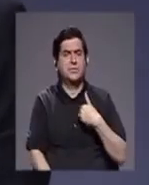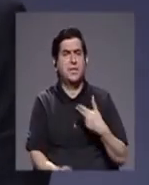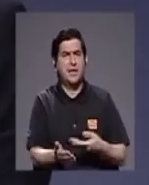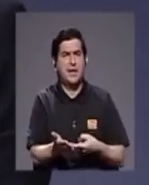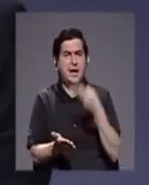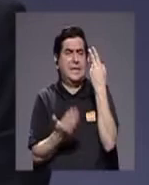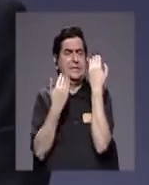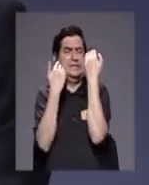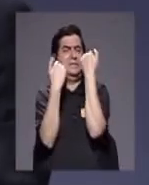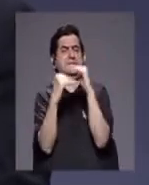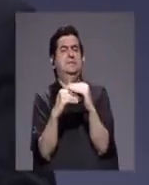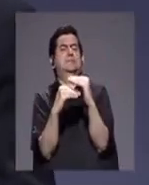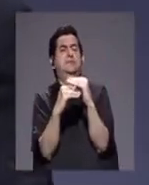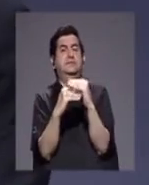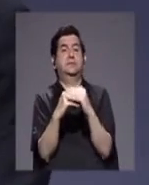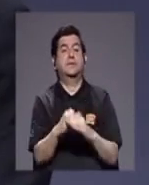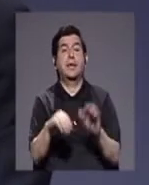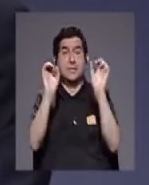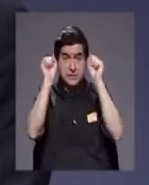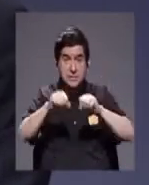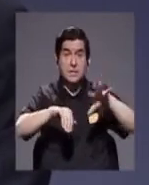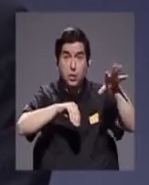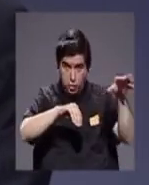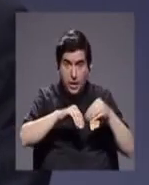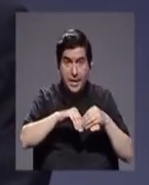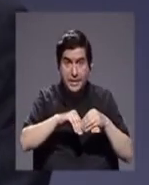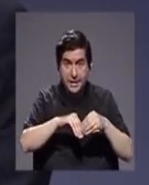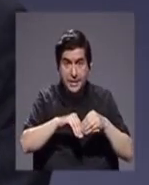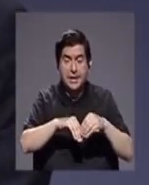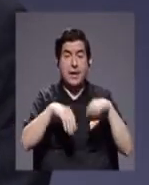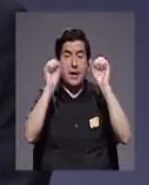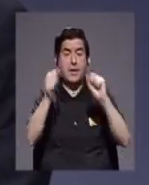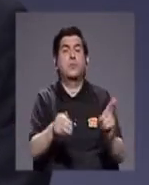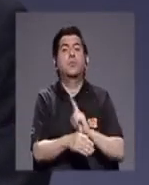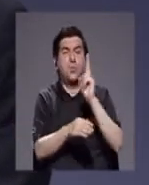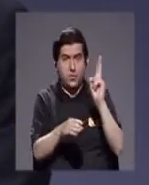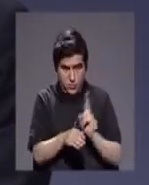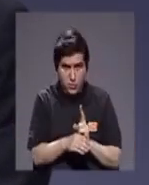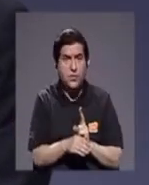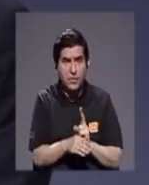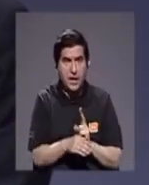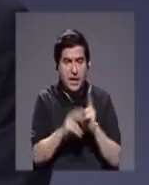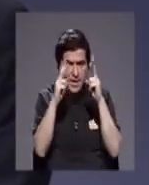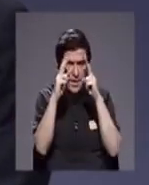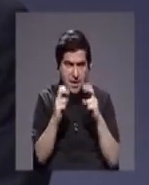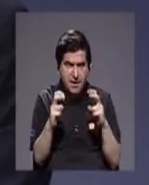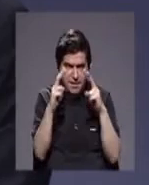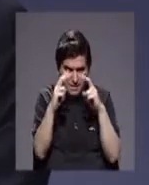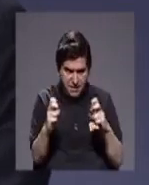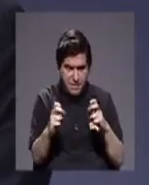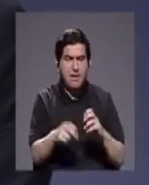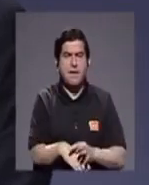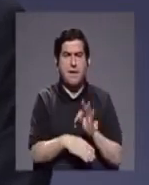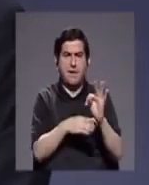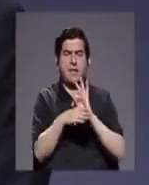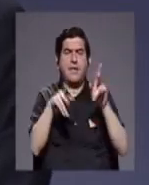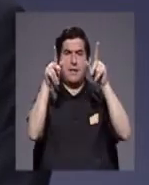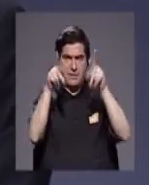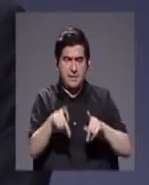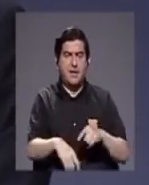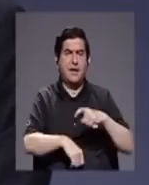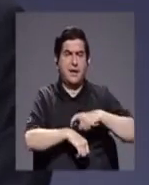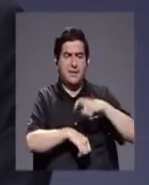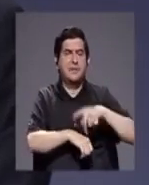validez limitada. Cuando la podemos agregar y cuando la podemos utilizar para el análisis y el tratamiento del paciente es